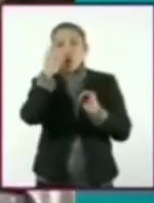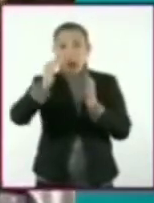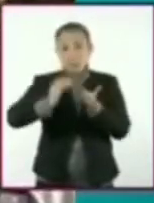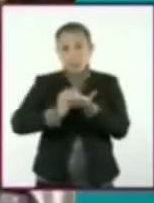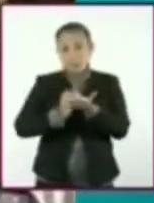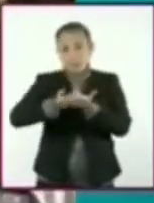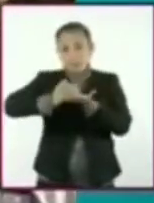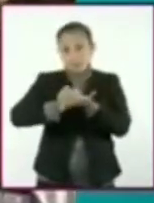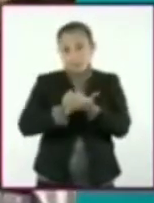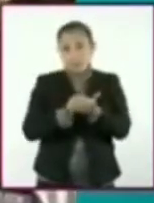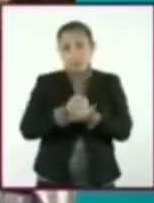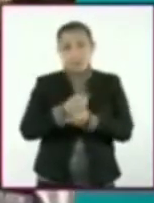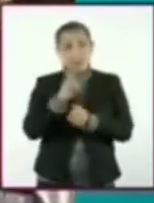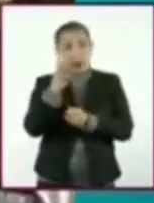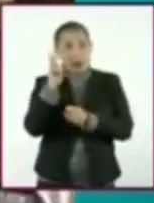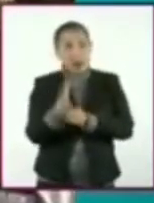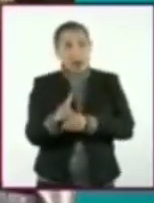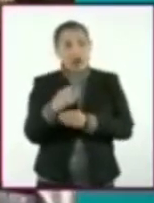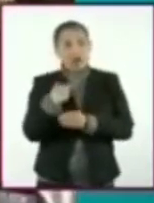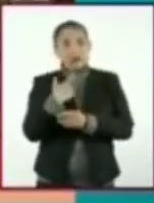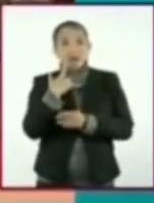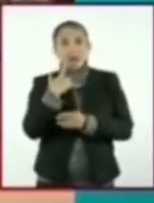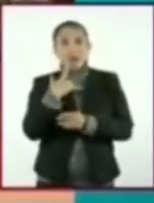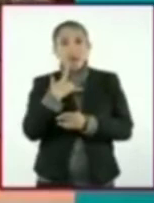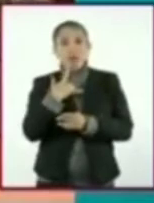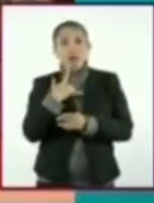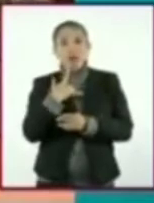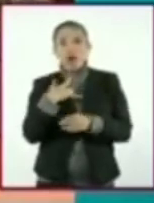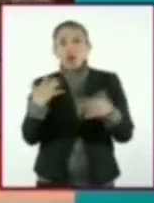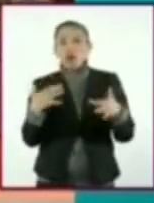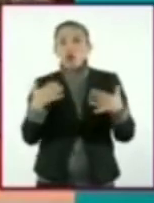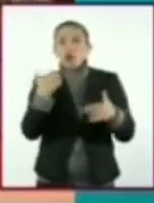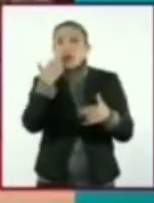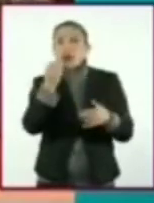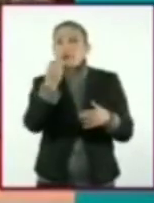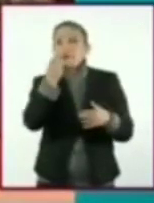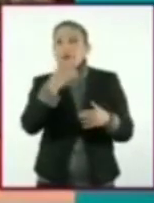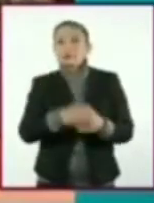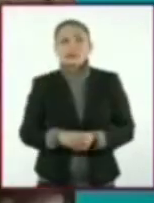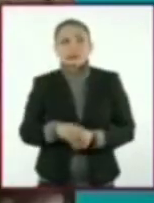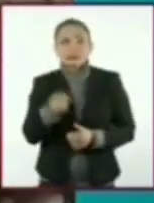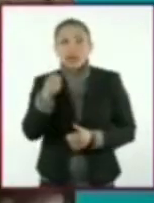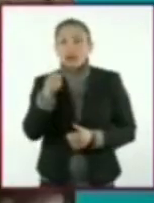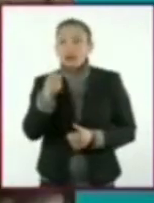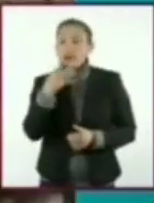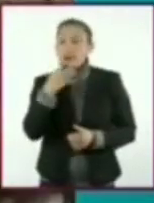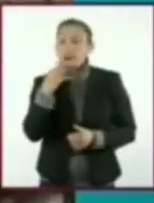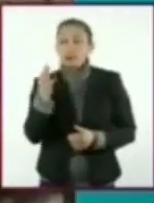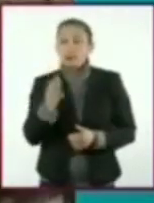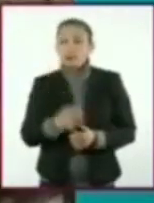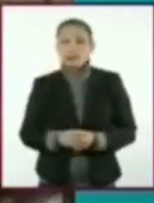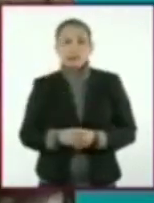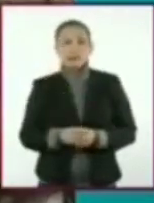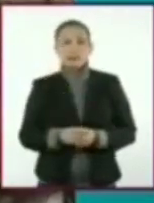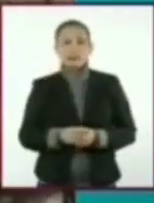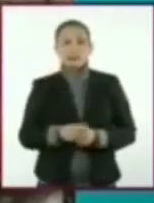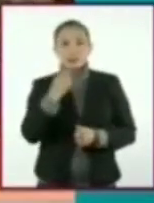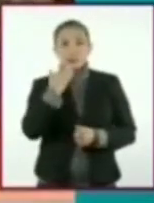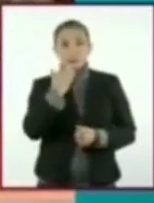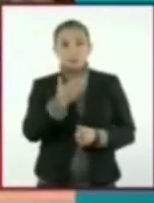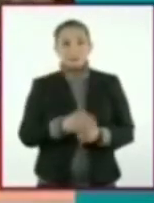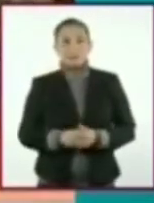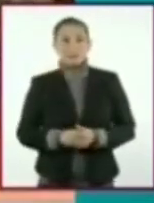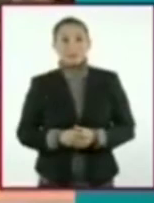cuchara, juro que estoy, así que se me cae la baba ya de querer comer esto. Esto es una delicia. Mira qué